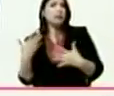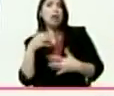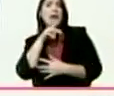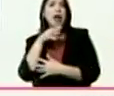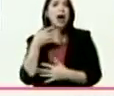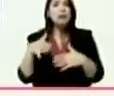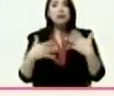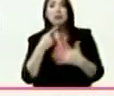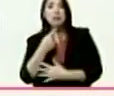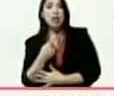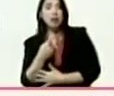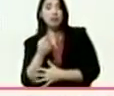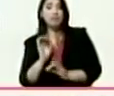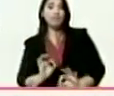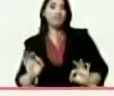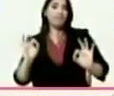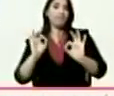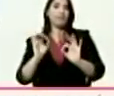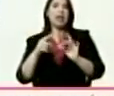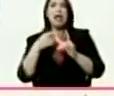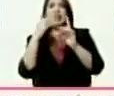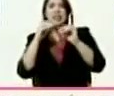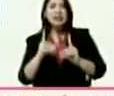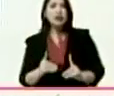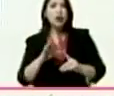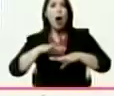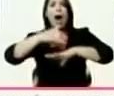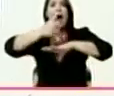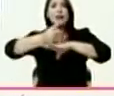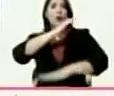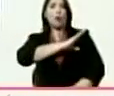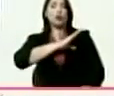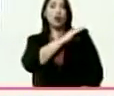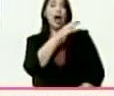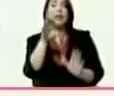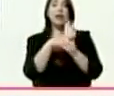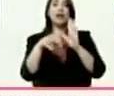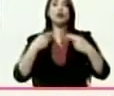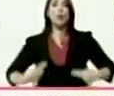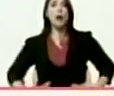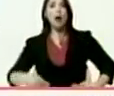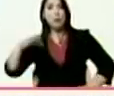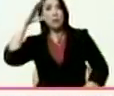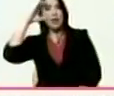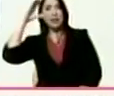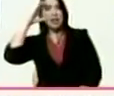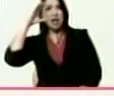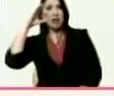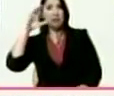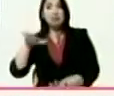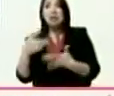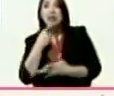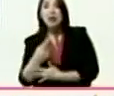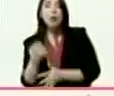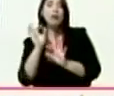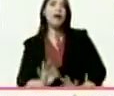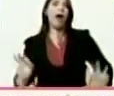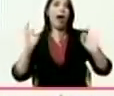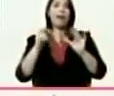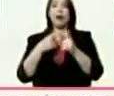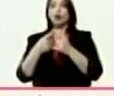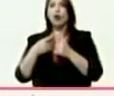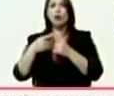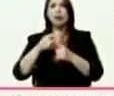¿Qué refirió la alta comisionada de derechos humanos al respecto? Absolutamente nada. ¿Mandaron agentes